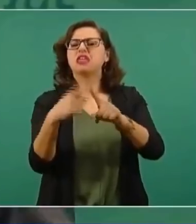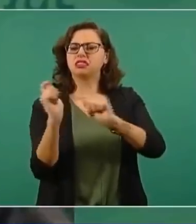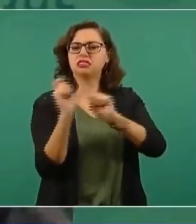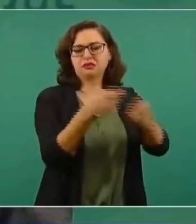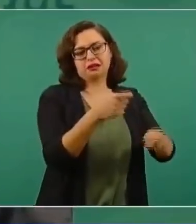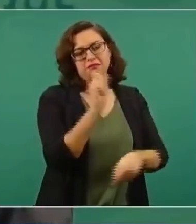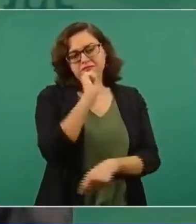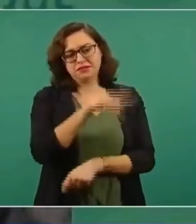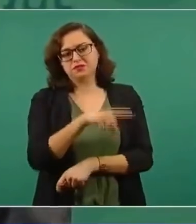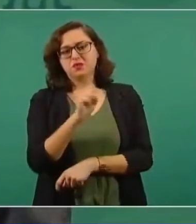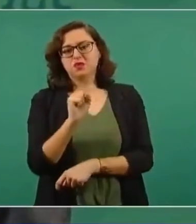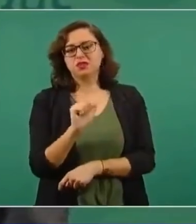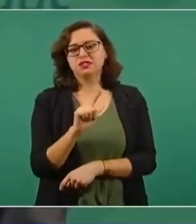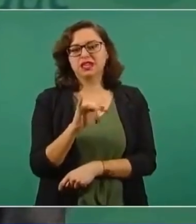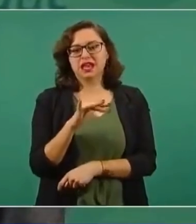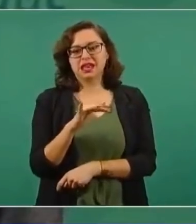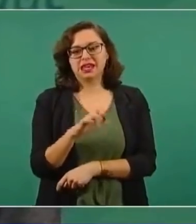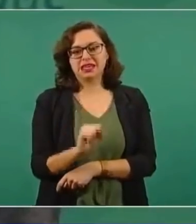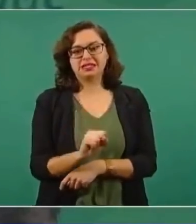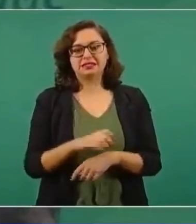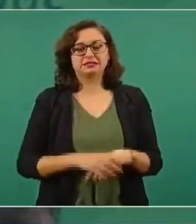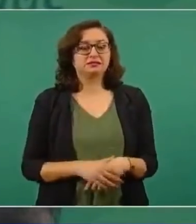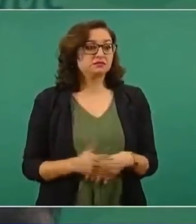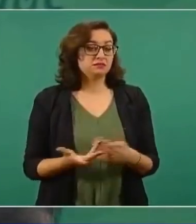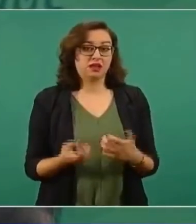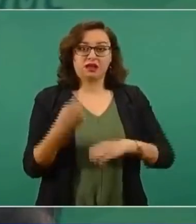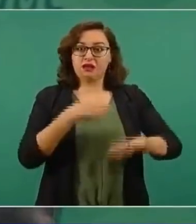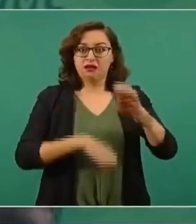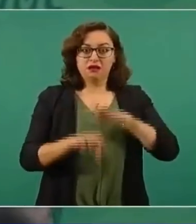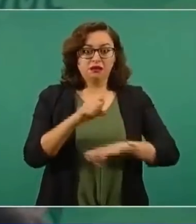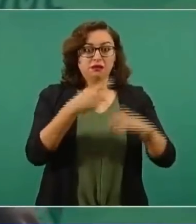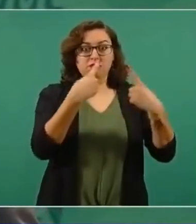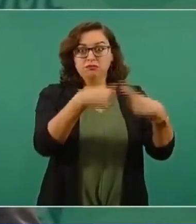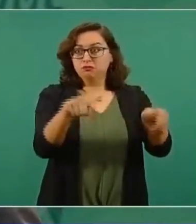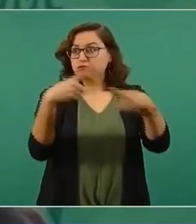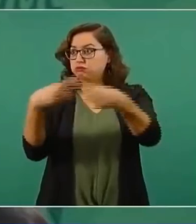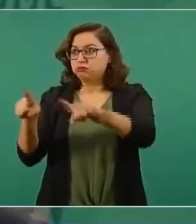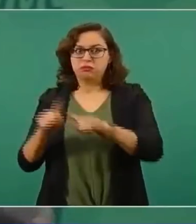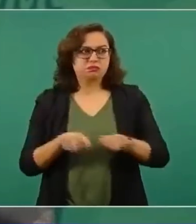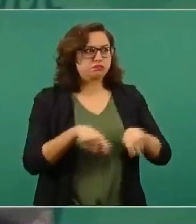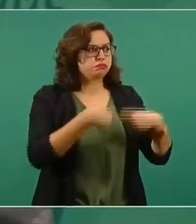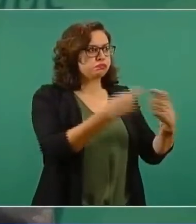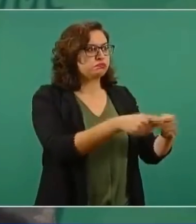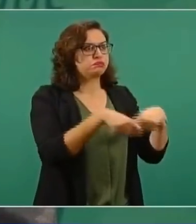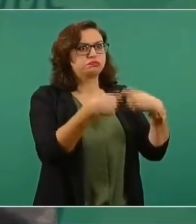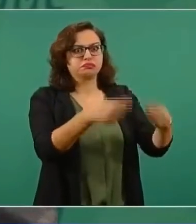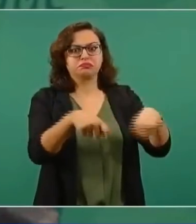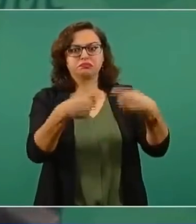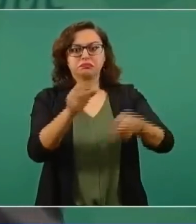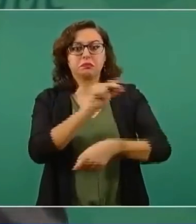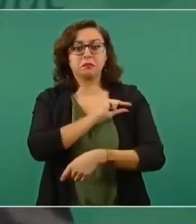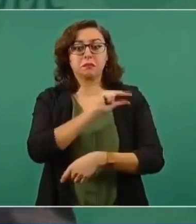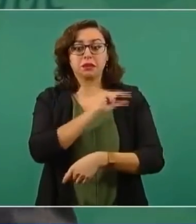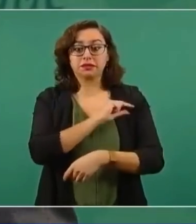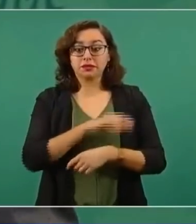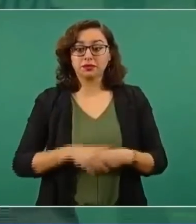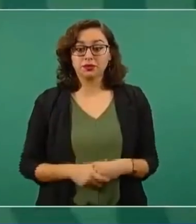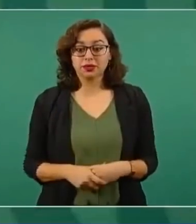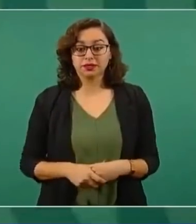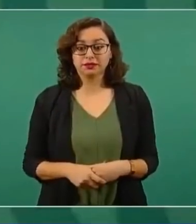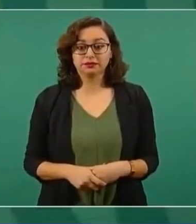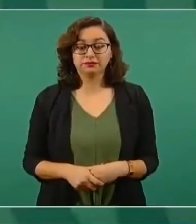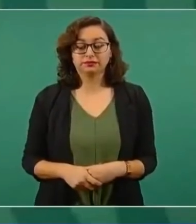Y así otras, muchas empresas. Esta empresa que estamos ahora